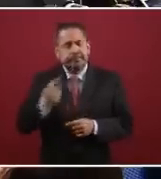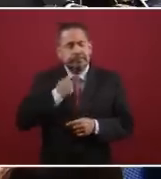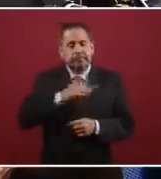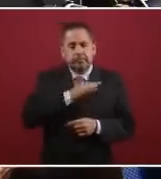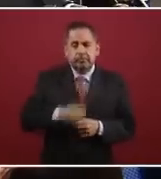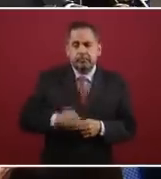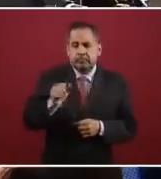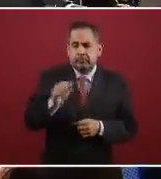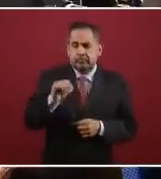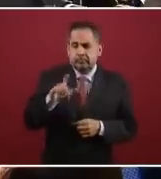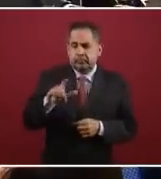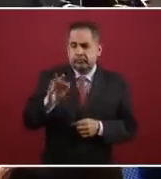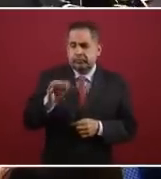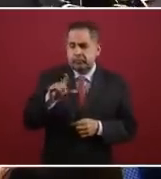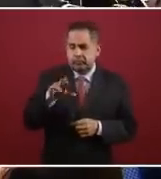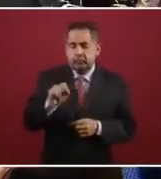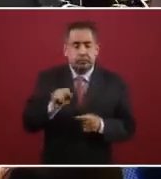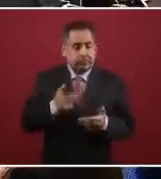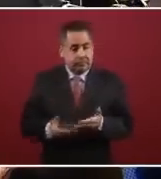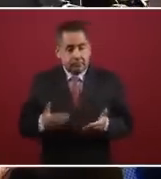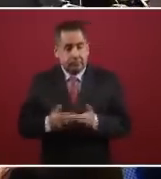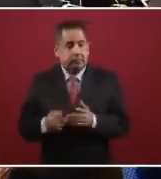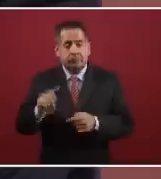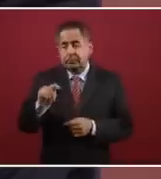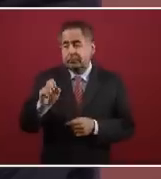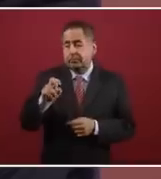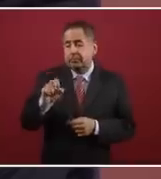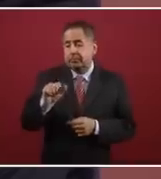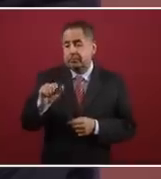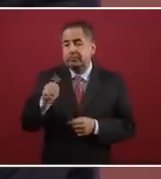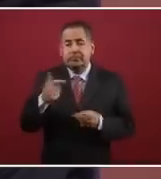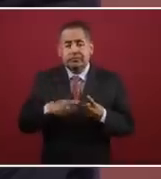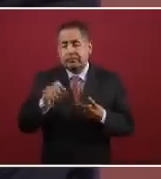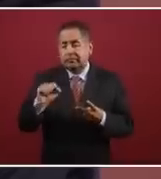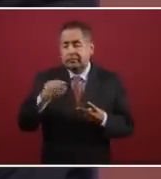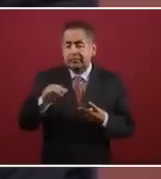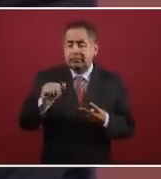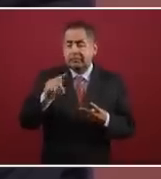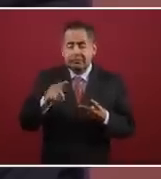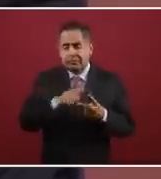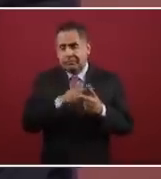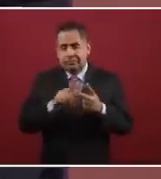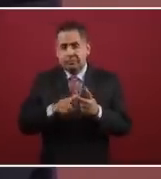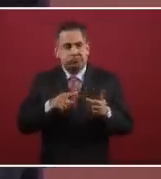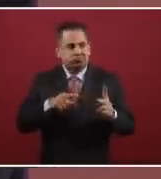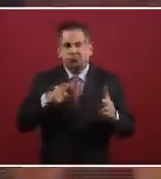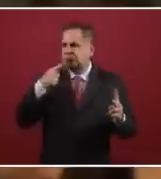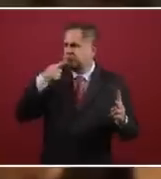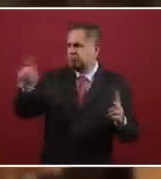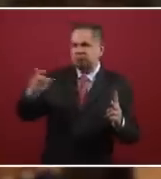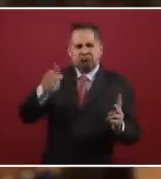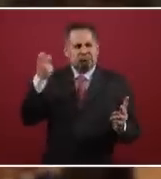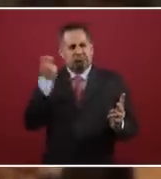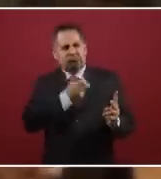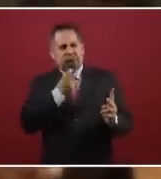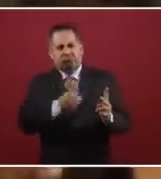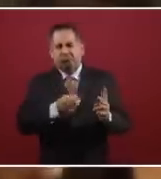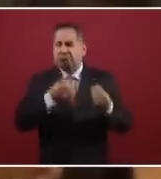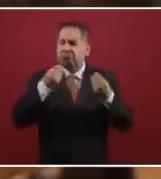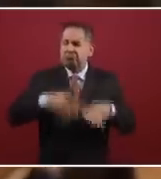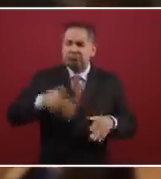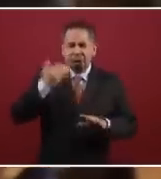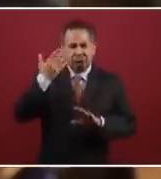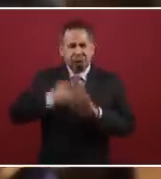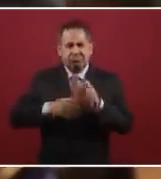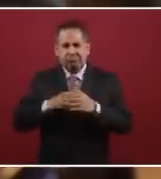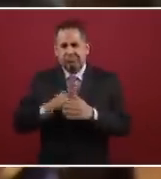Flores Soberanes. Y ahora Teresa Castellanos y Samantha han sido acusadas por daño moral por la Comisión